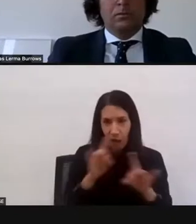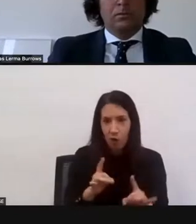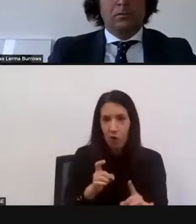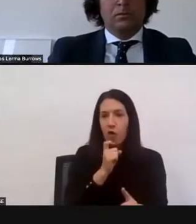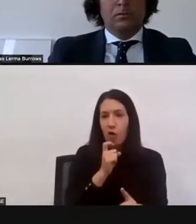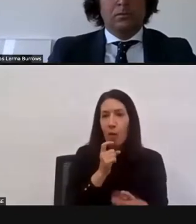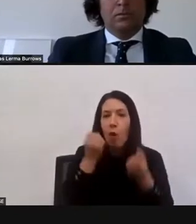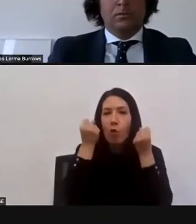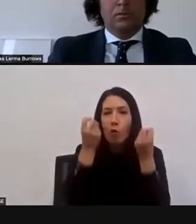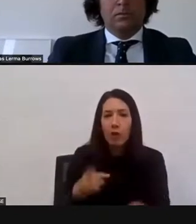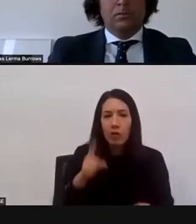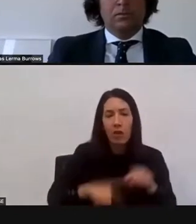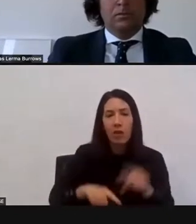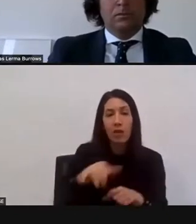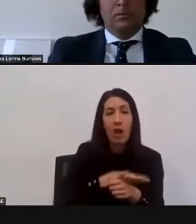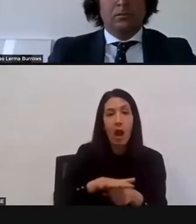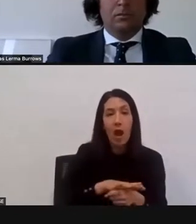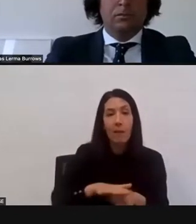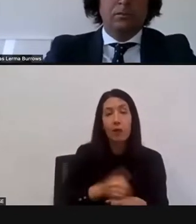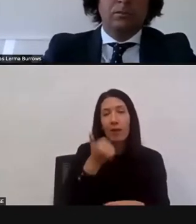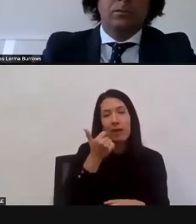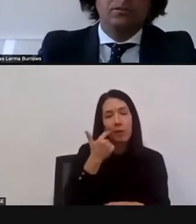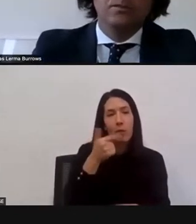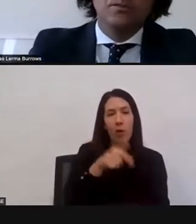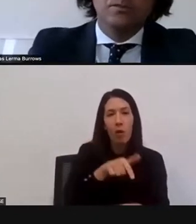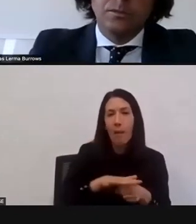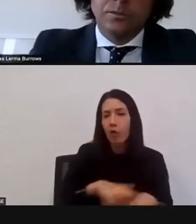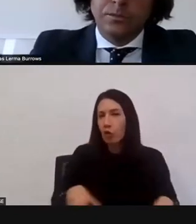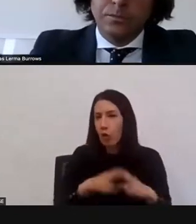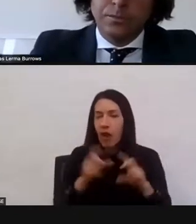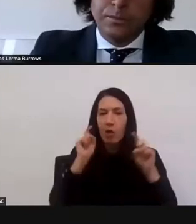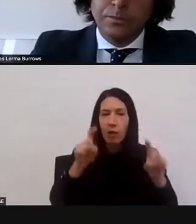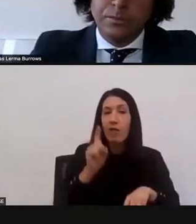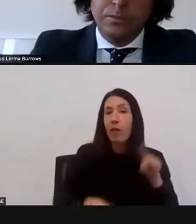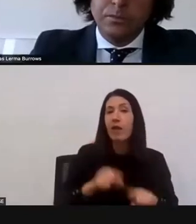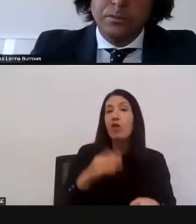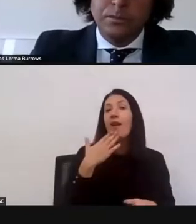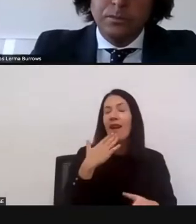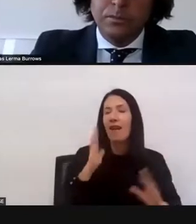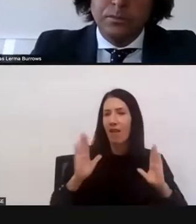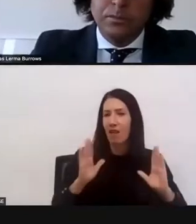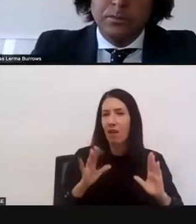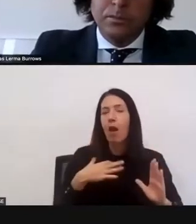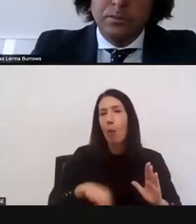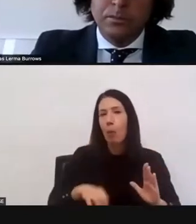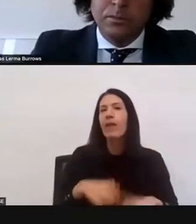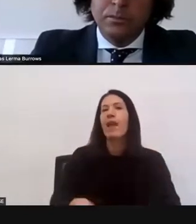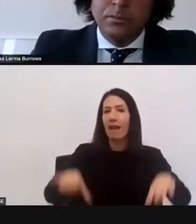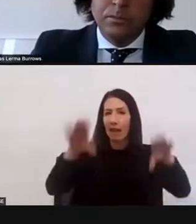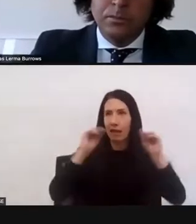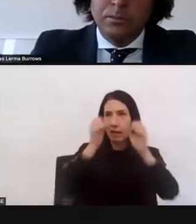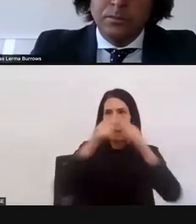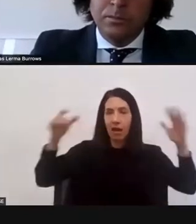moviendo en determinados ámbitos, sobre todo el educativo, el social, en determinadas franjas de edad, podríamos hacernos una idea de